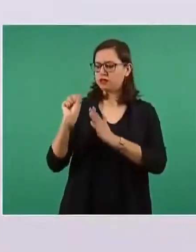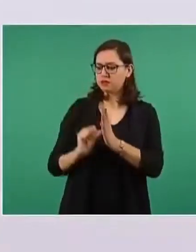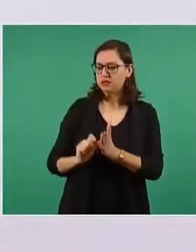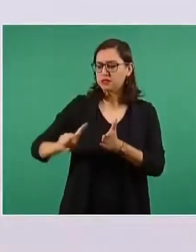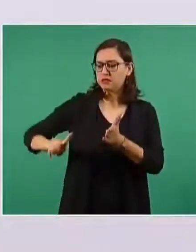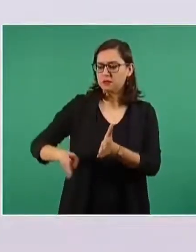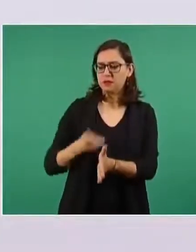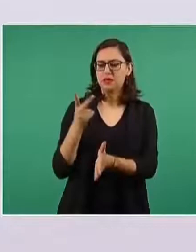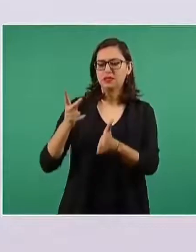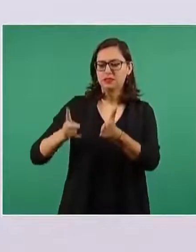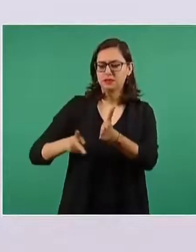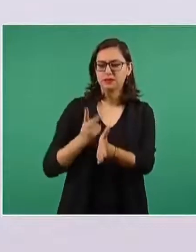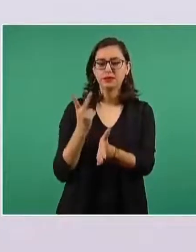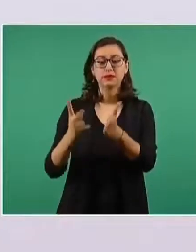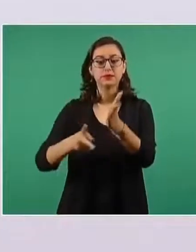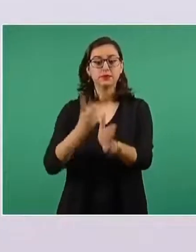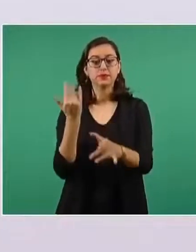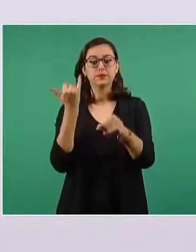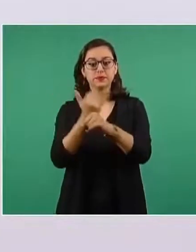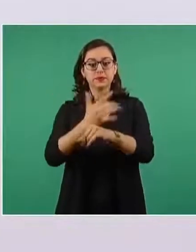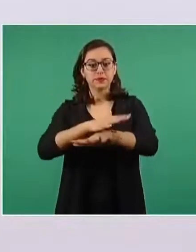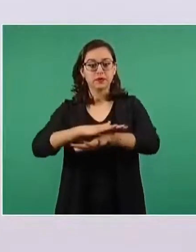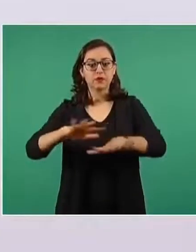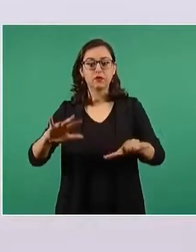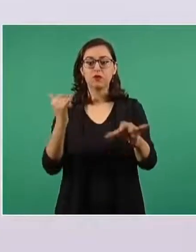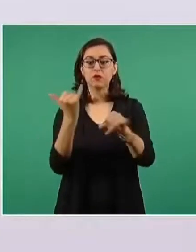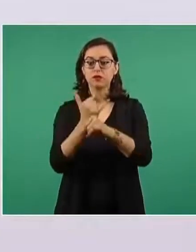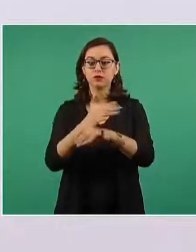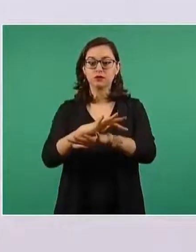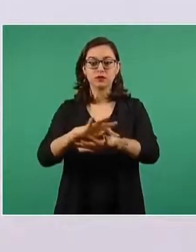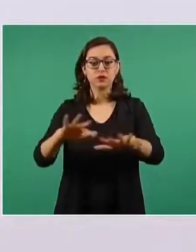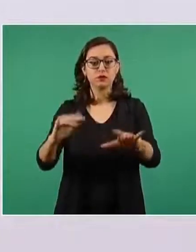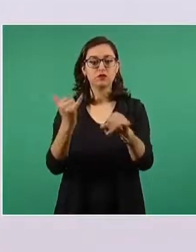al gobierno, en una